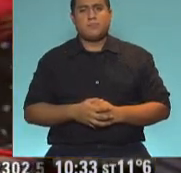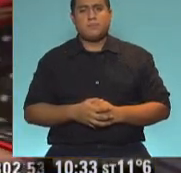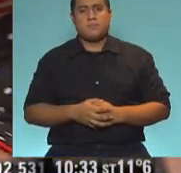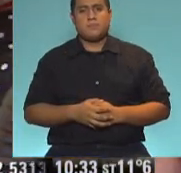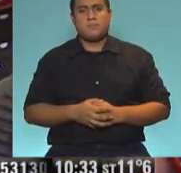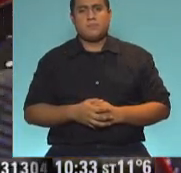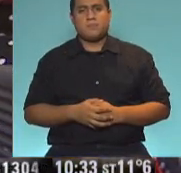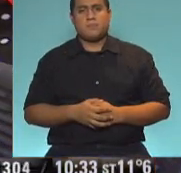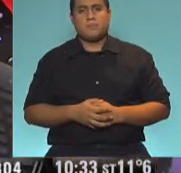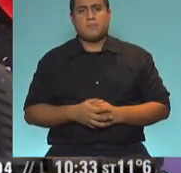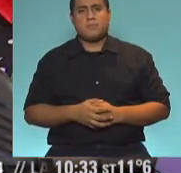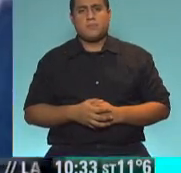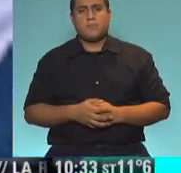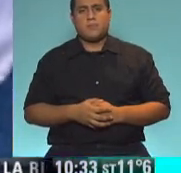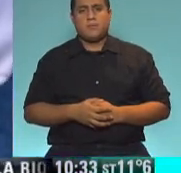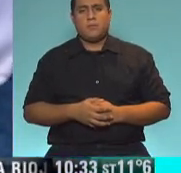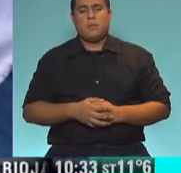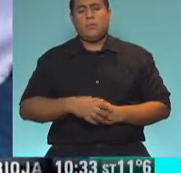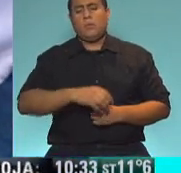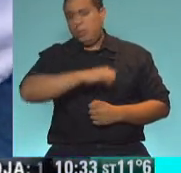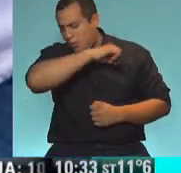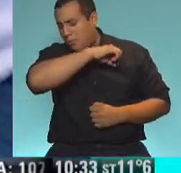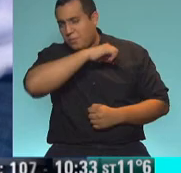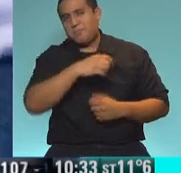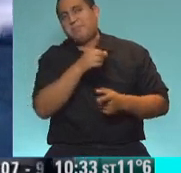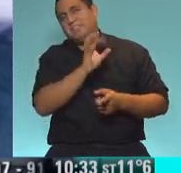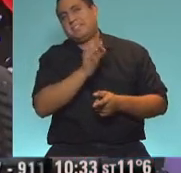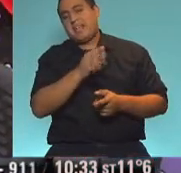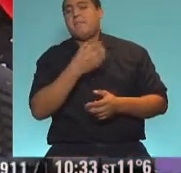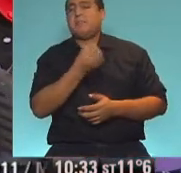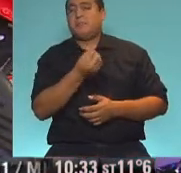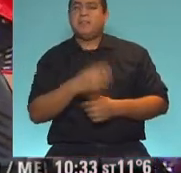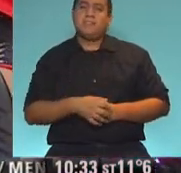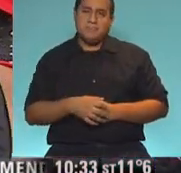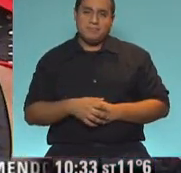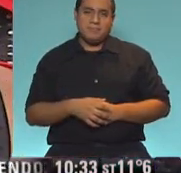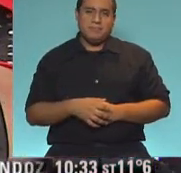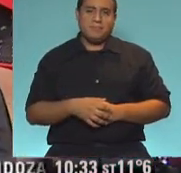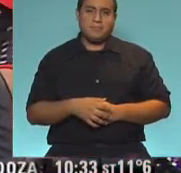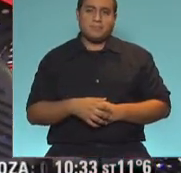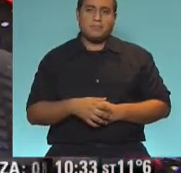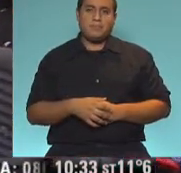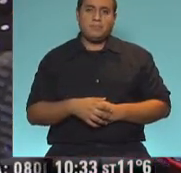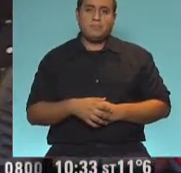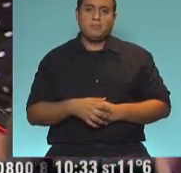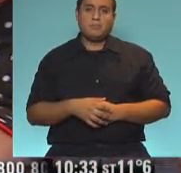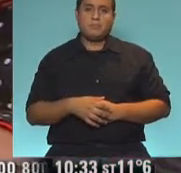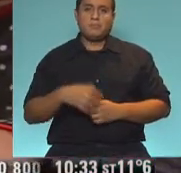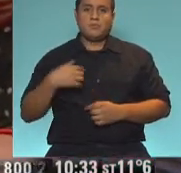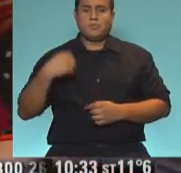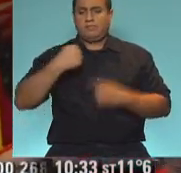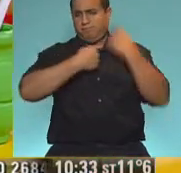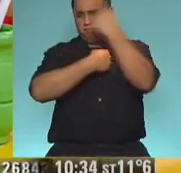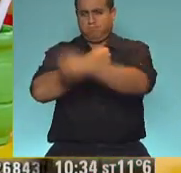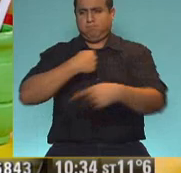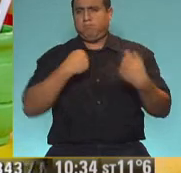agarró tos. Mira cómo sabe el extraterrestre. Ah, muy bien, muy bien. Muy bien. Ahí está. Bueno, yo tengo aquí mi escudo de poder